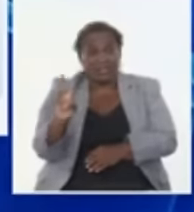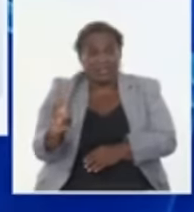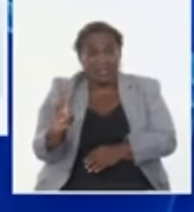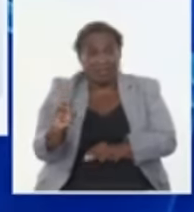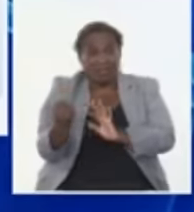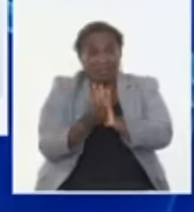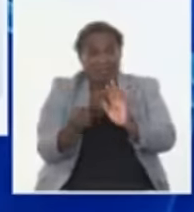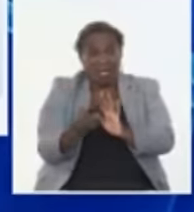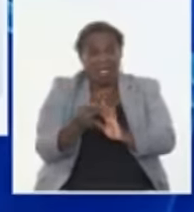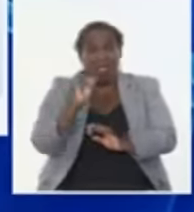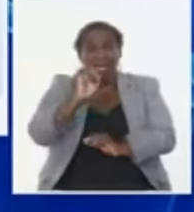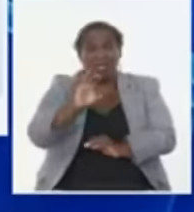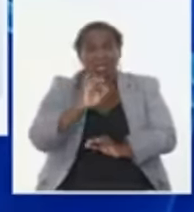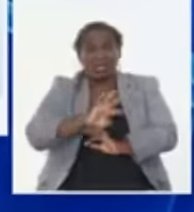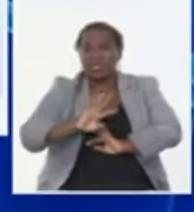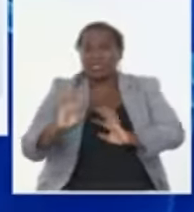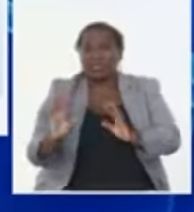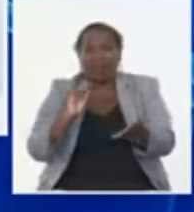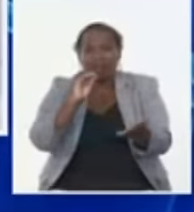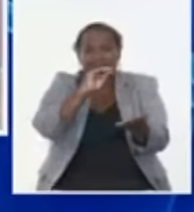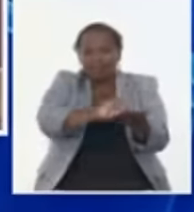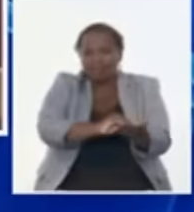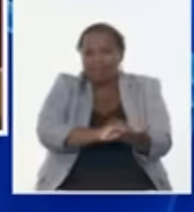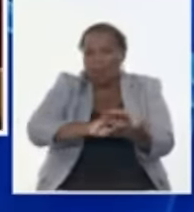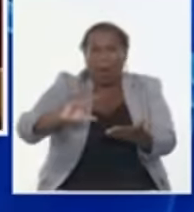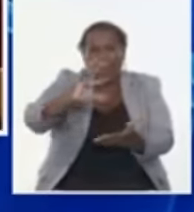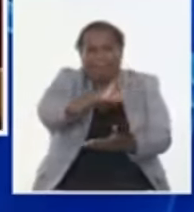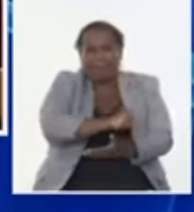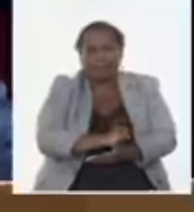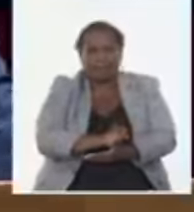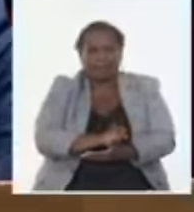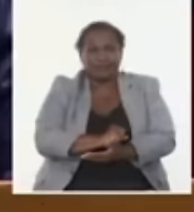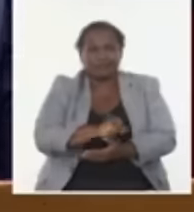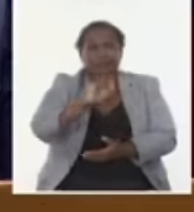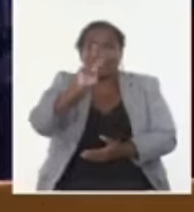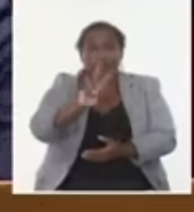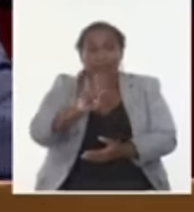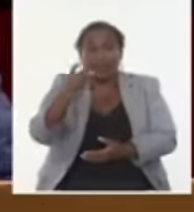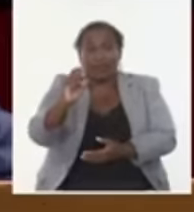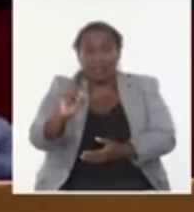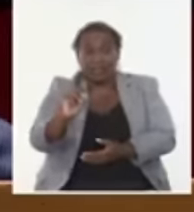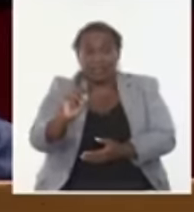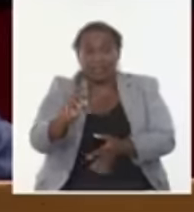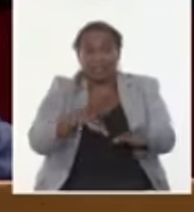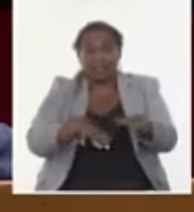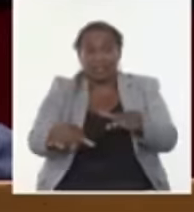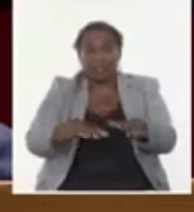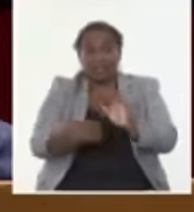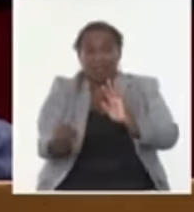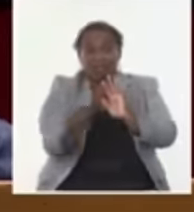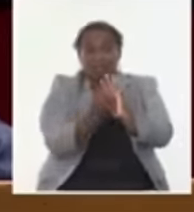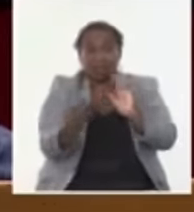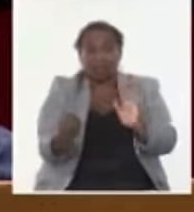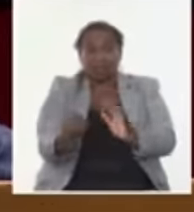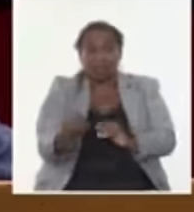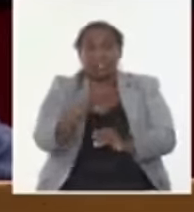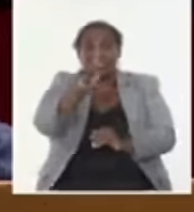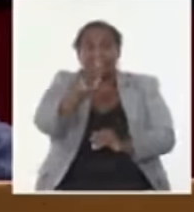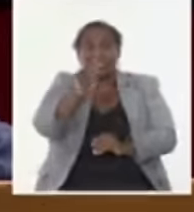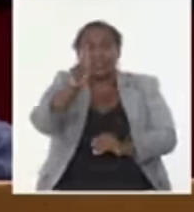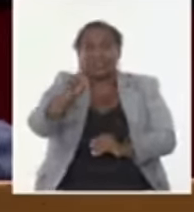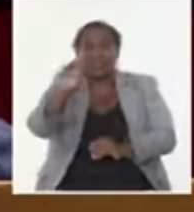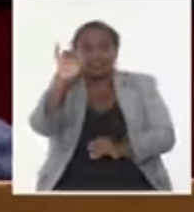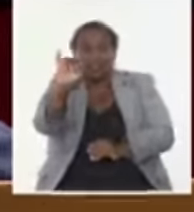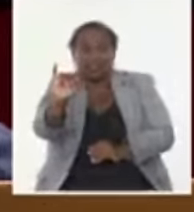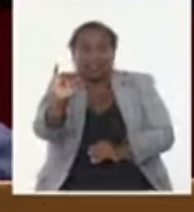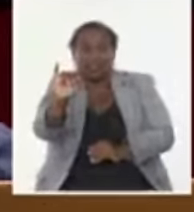están totalmente implementadas. De las 220 acciones están aprobadas 116,